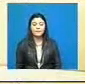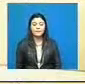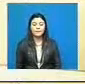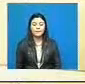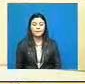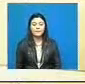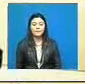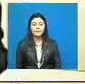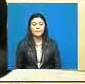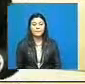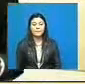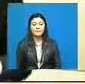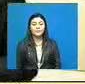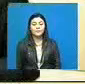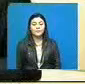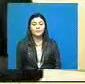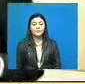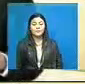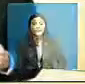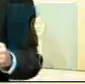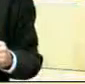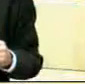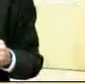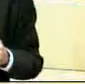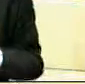hay una fotografía que se lo cuento.